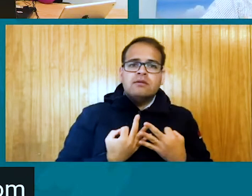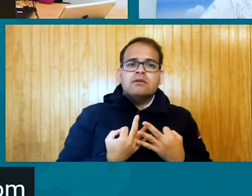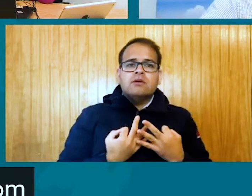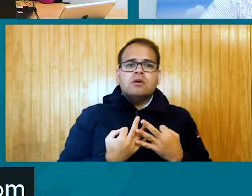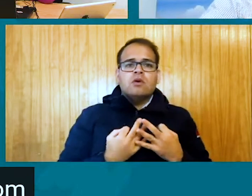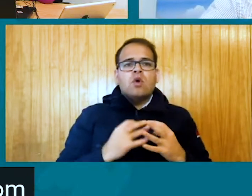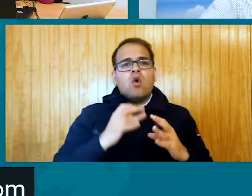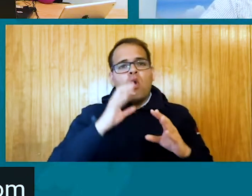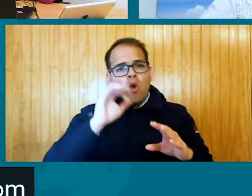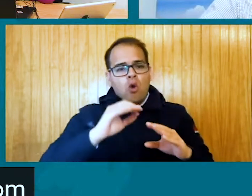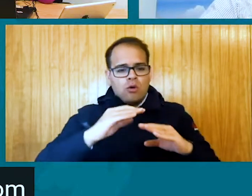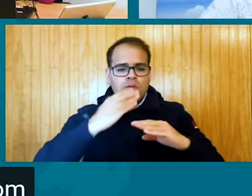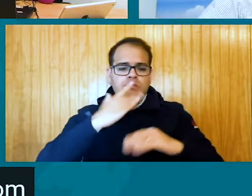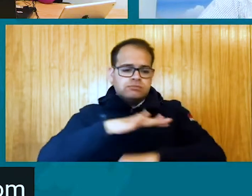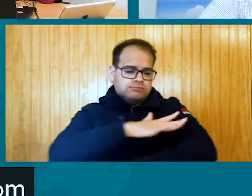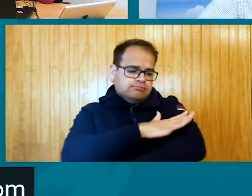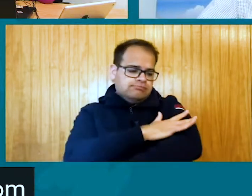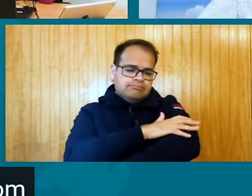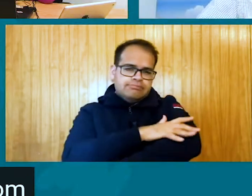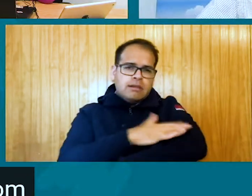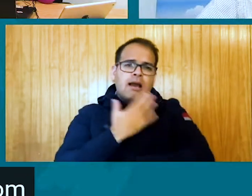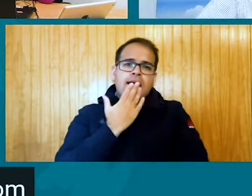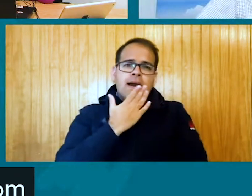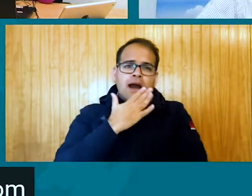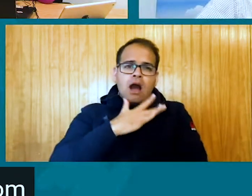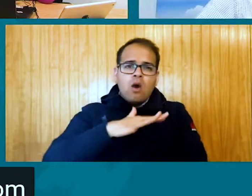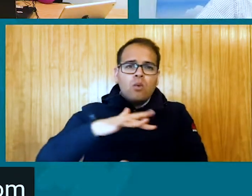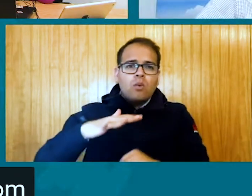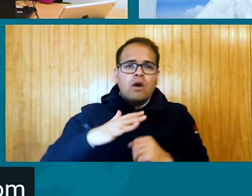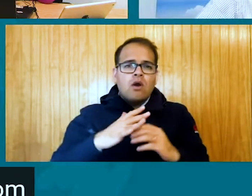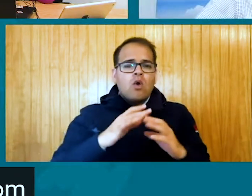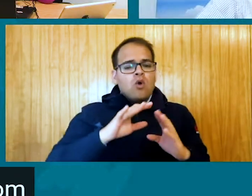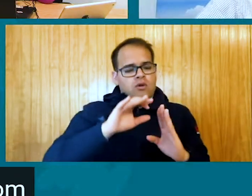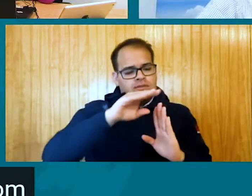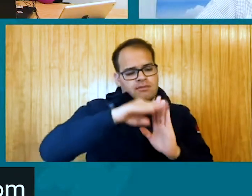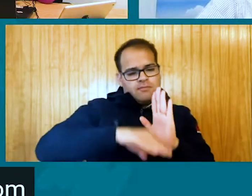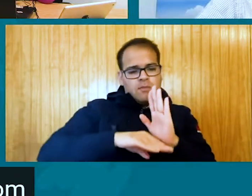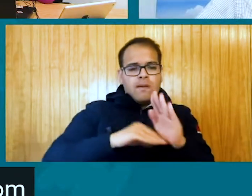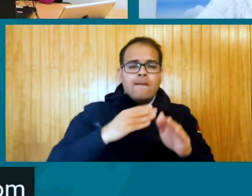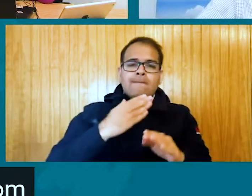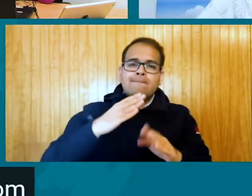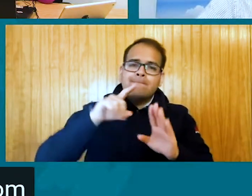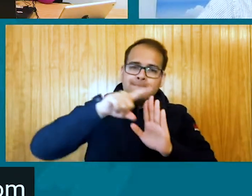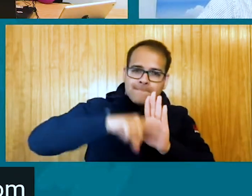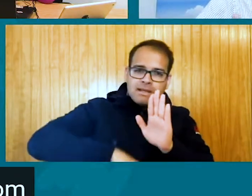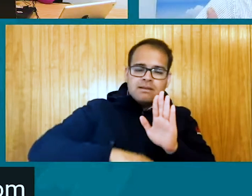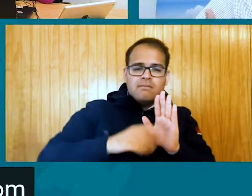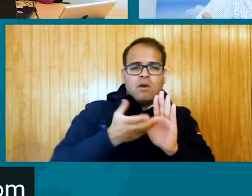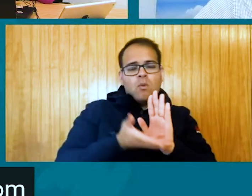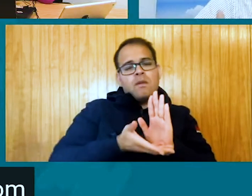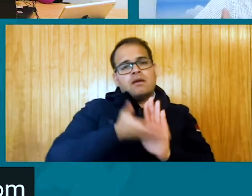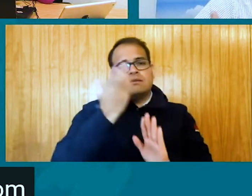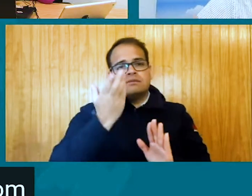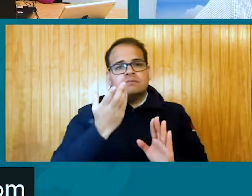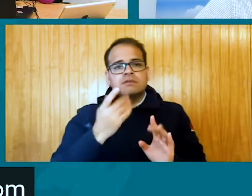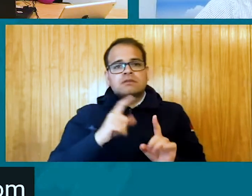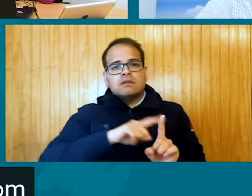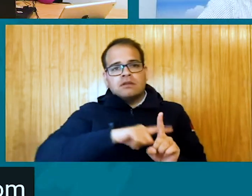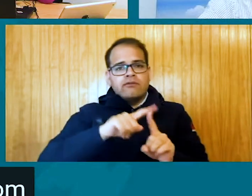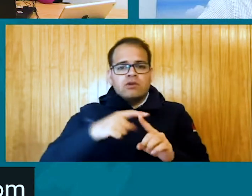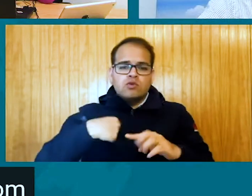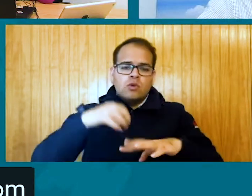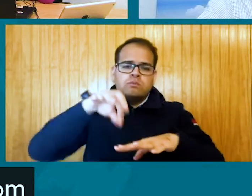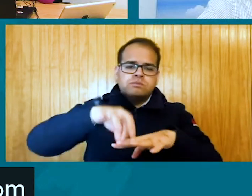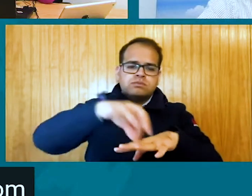o transpiración, temperaturas mínimas, máximas. O sea, con eso yo sí podría después saber qué plantar, qué